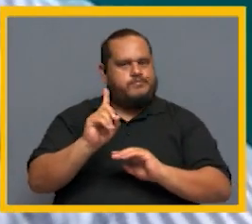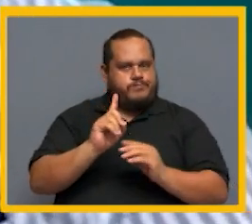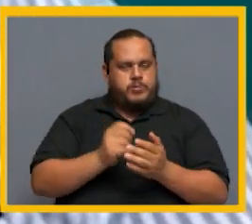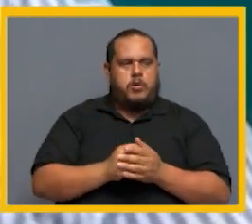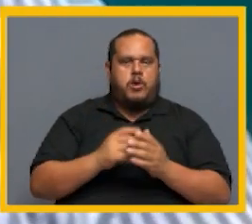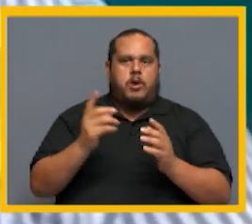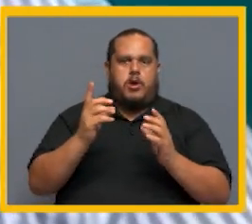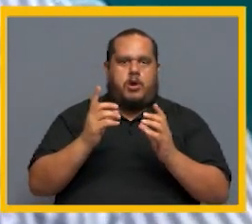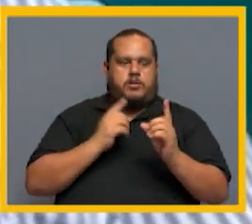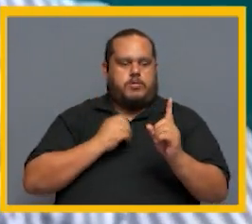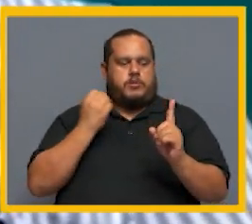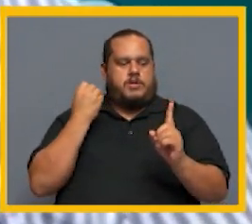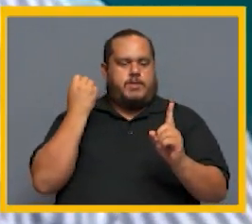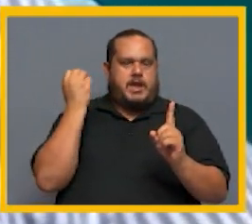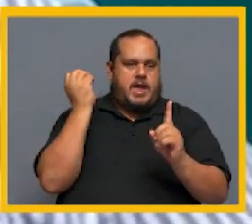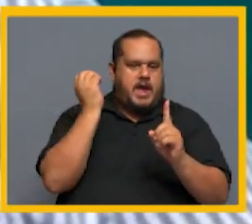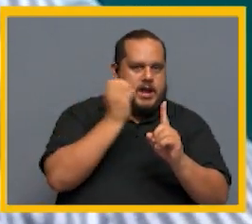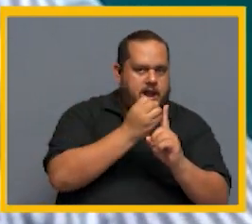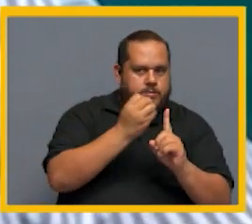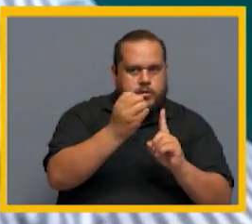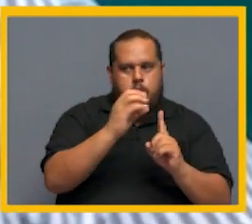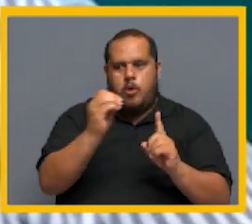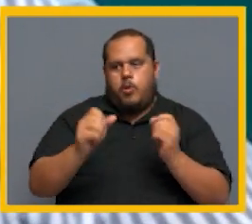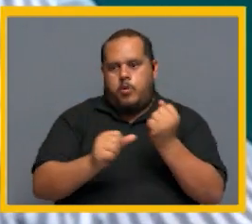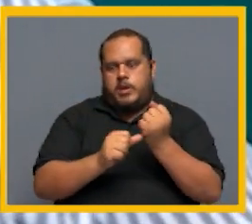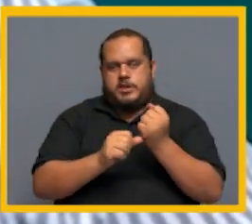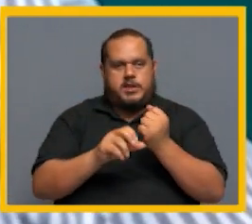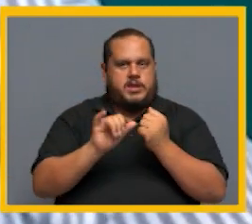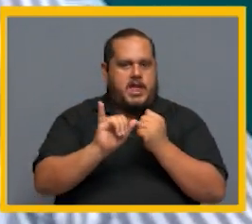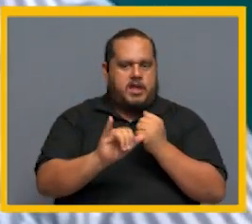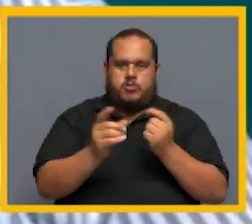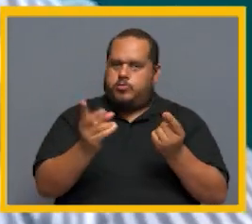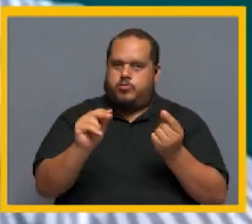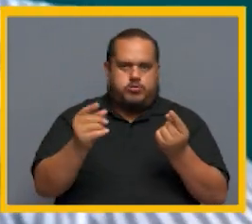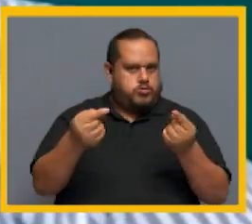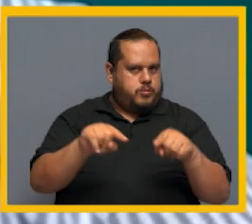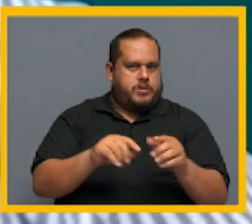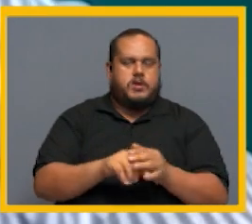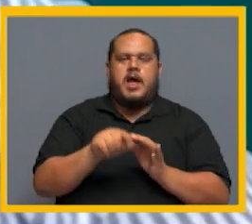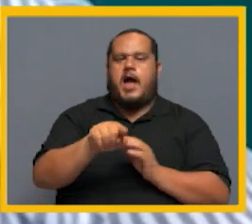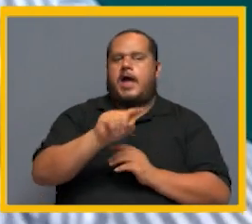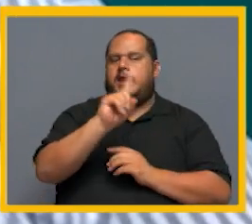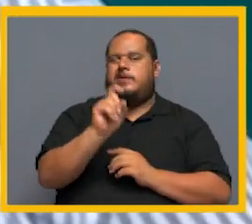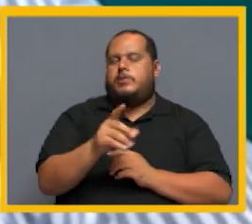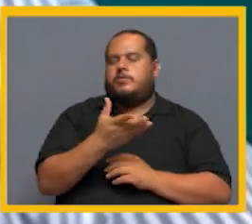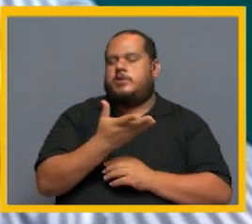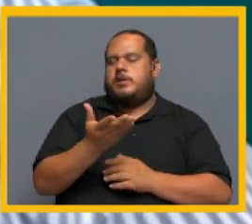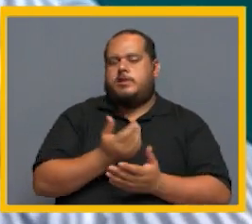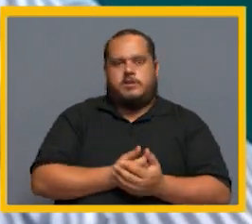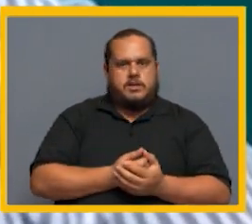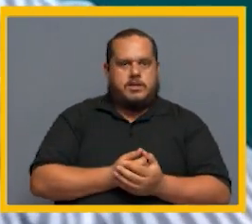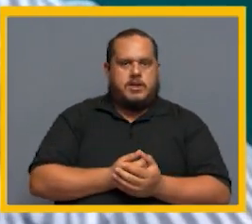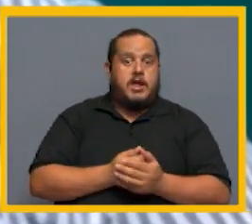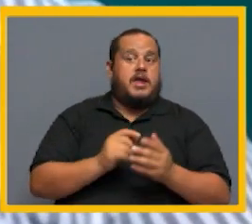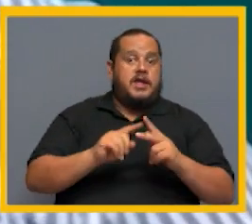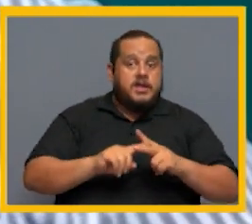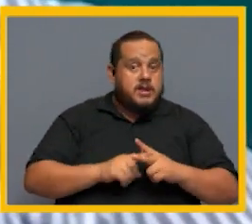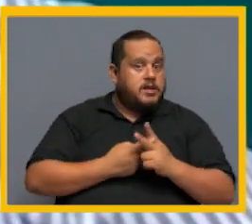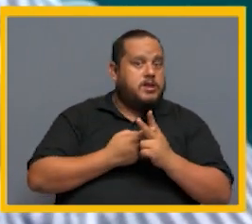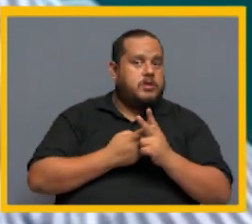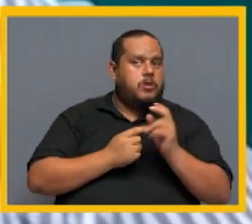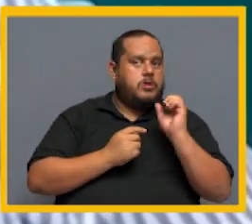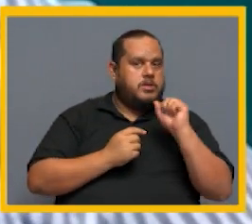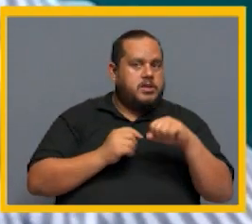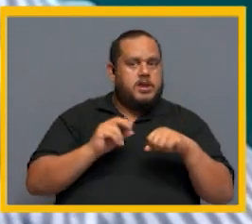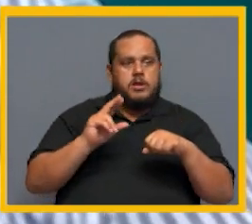al árbitro o al asistente e ingresa directo. Eso no sucedió. Aquí la pregunta es si se inició o no un